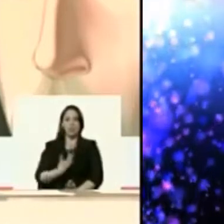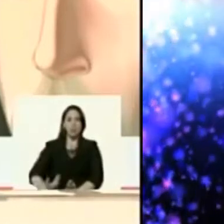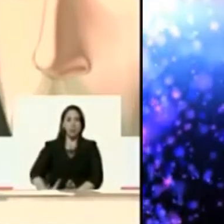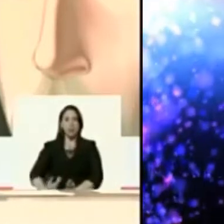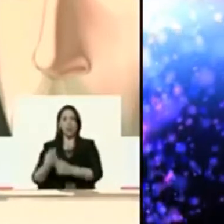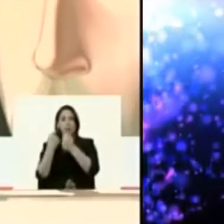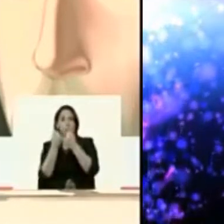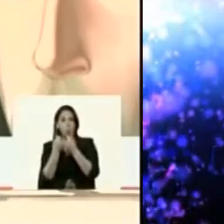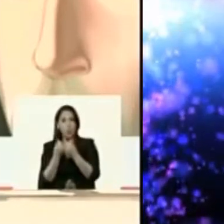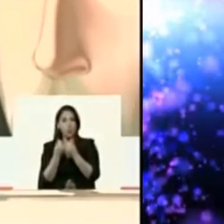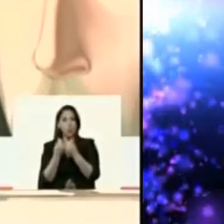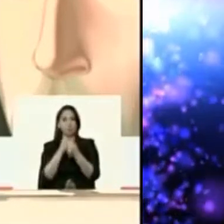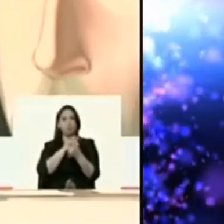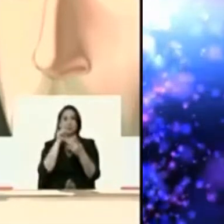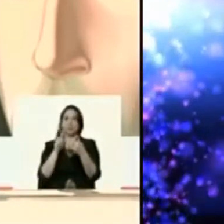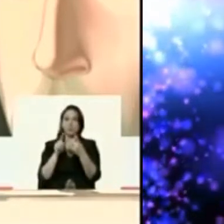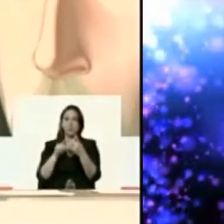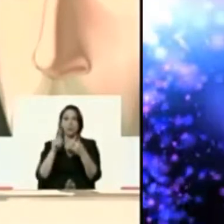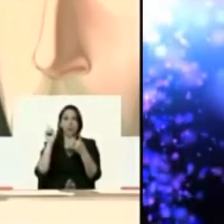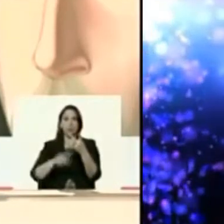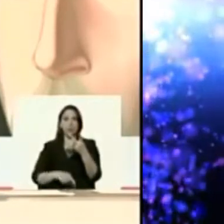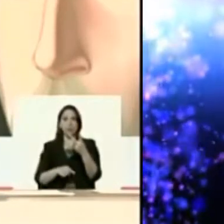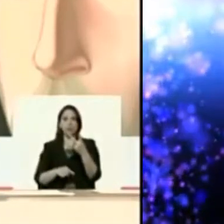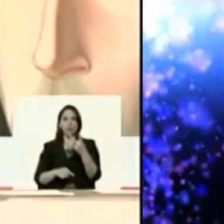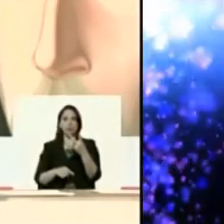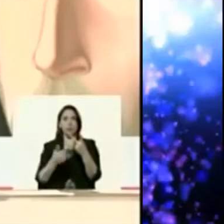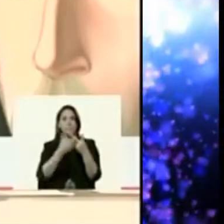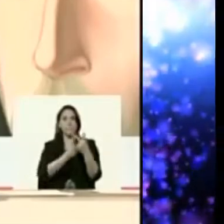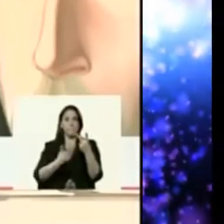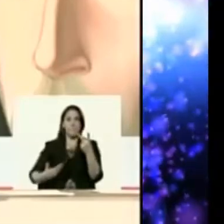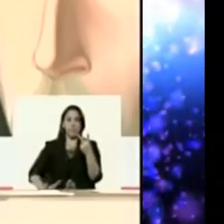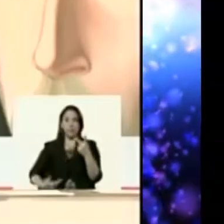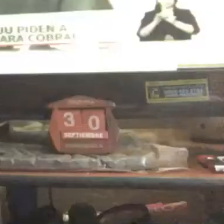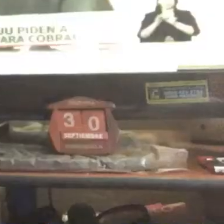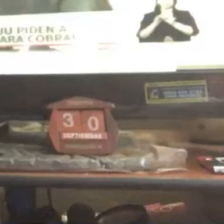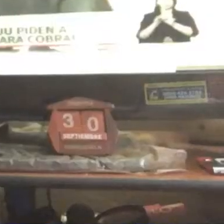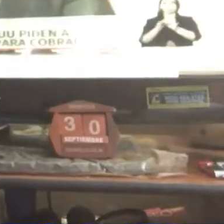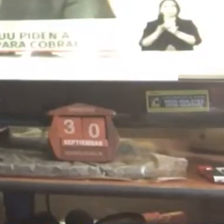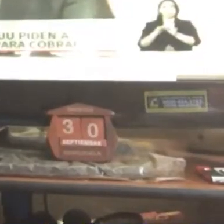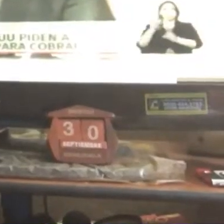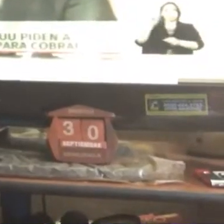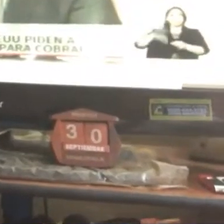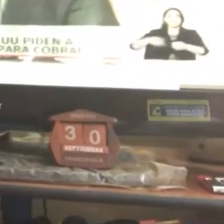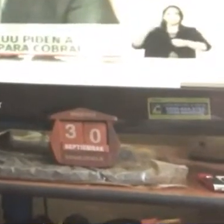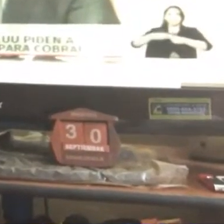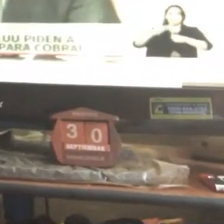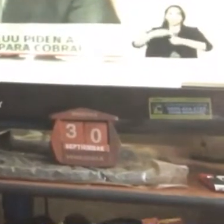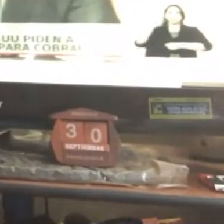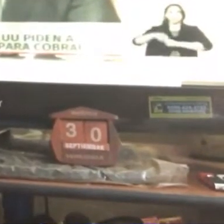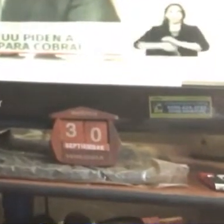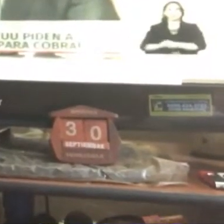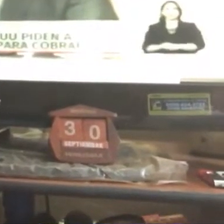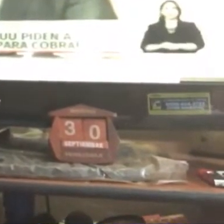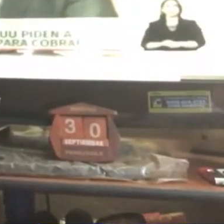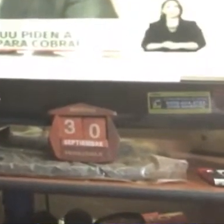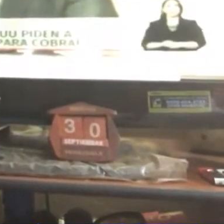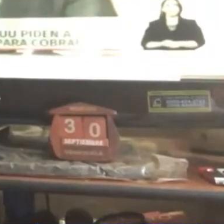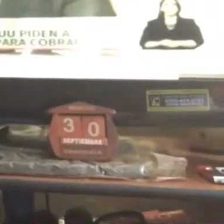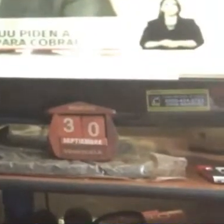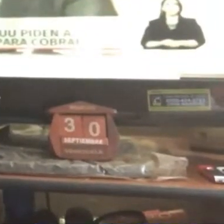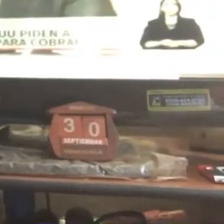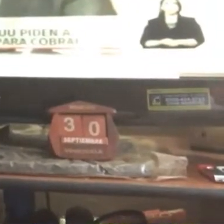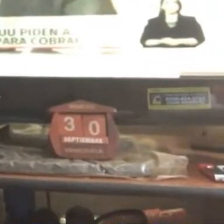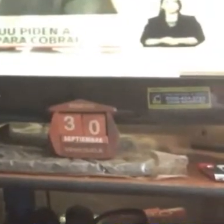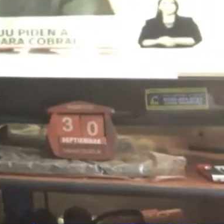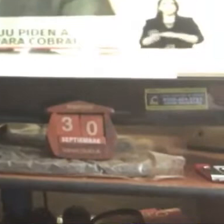Economía y seguramente de la Presidencia de la República. Muy importante esta noticia sobre